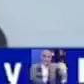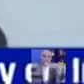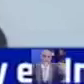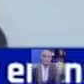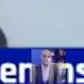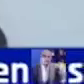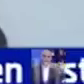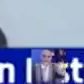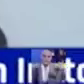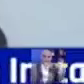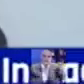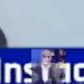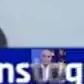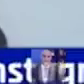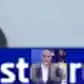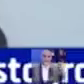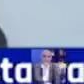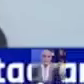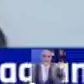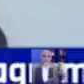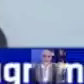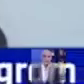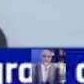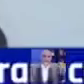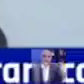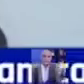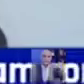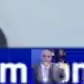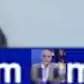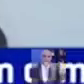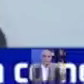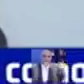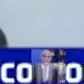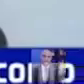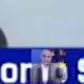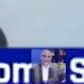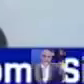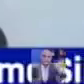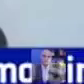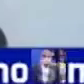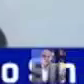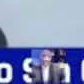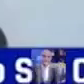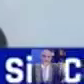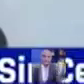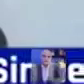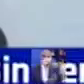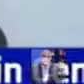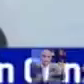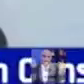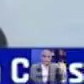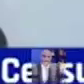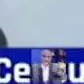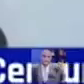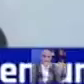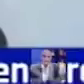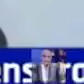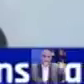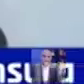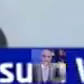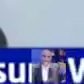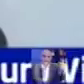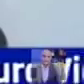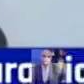de comunicación alternativos, que ya son el presente y el futuro de este país, y yo creo que de todo el mundo, que son